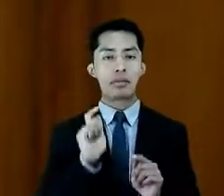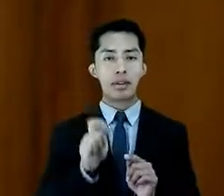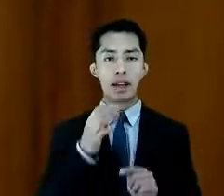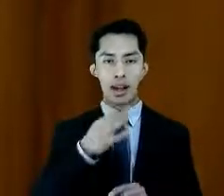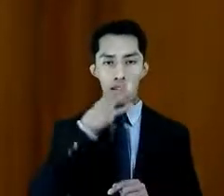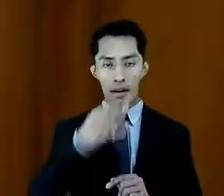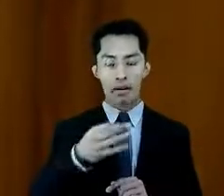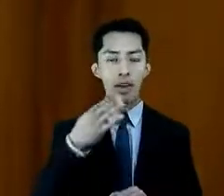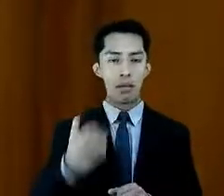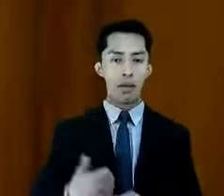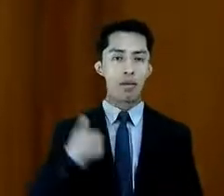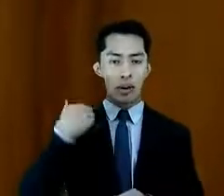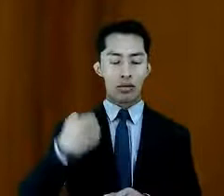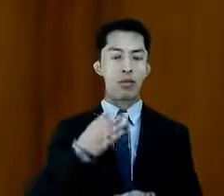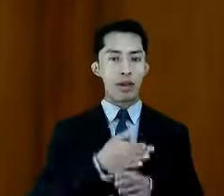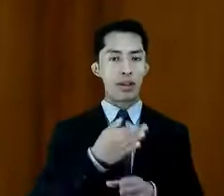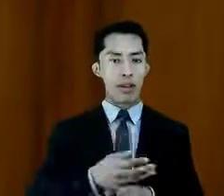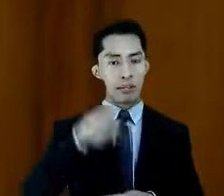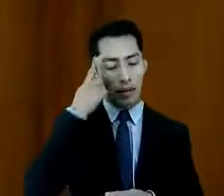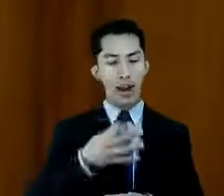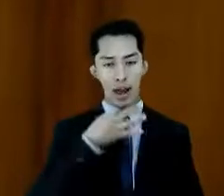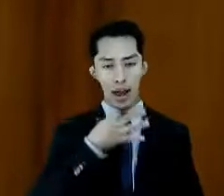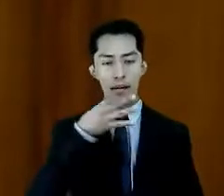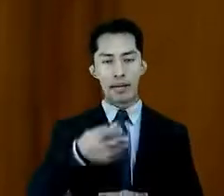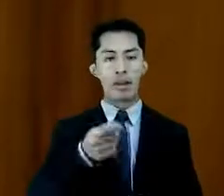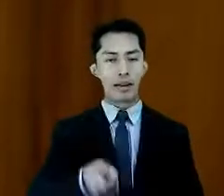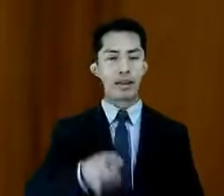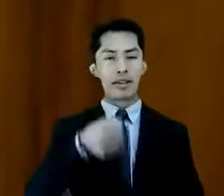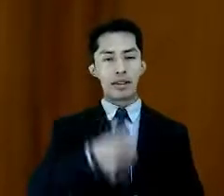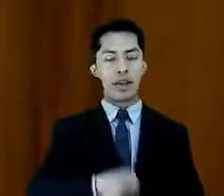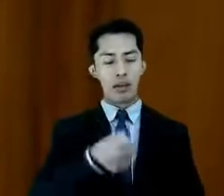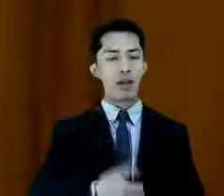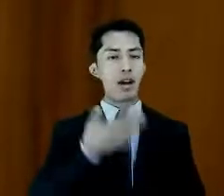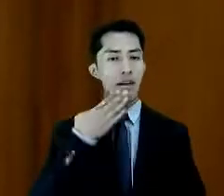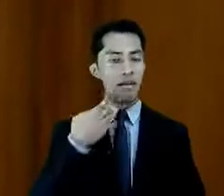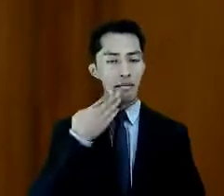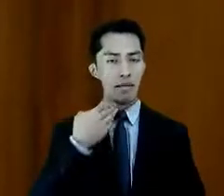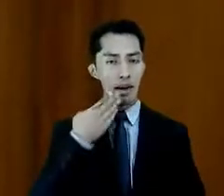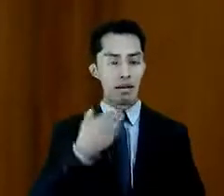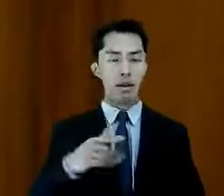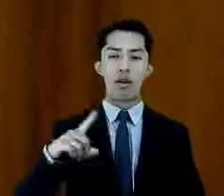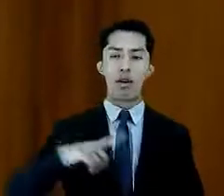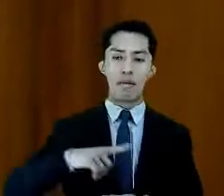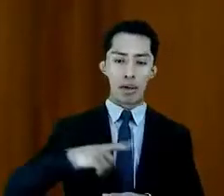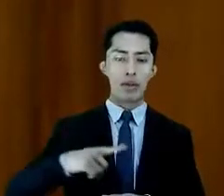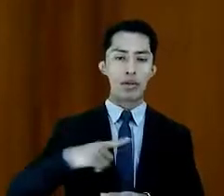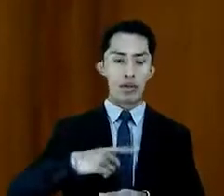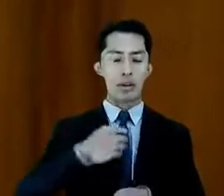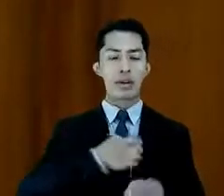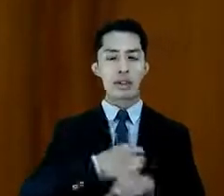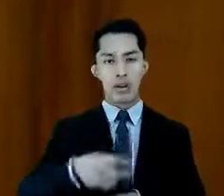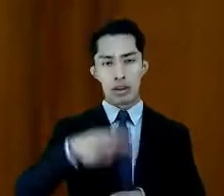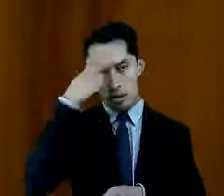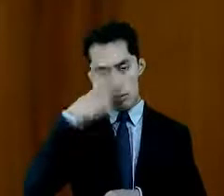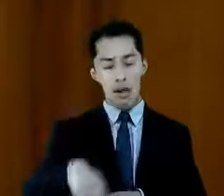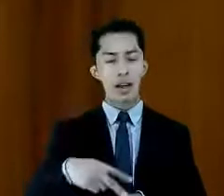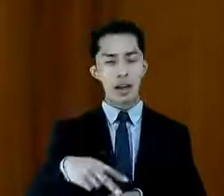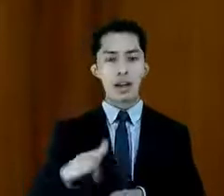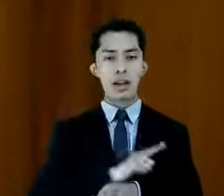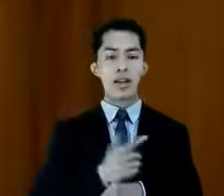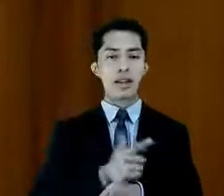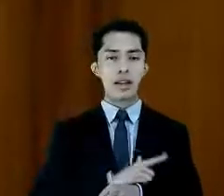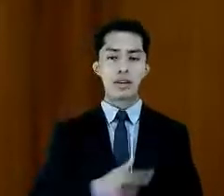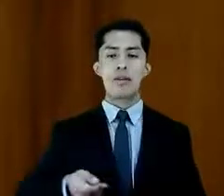momento, aprovecho la ocasión para enviarle un cordial y afectuoso saludo el gobernador constitucional del Estado de México,